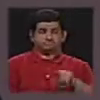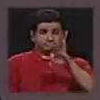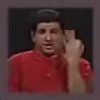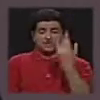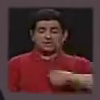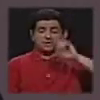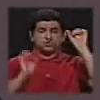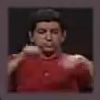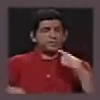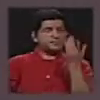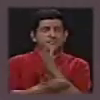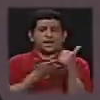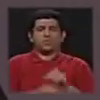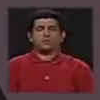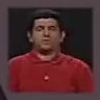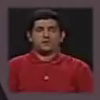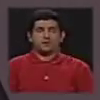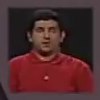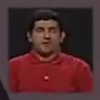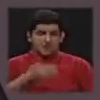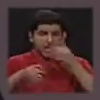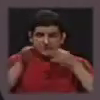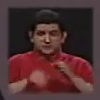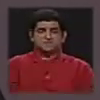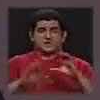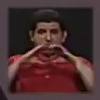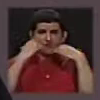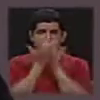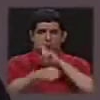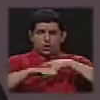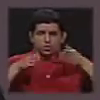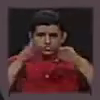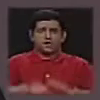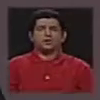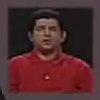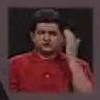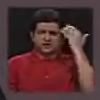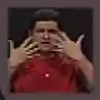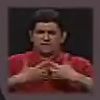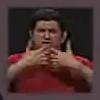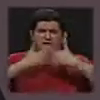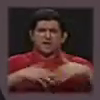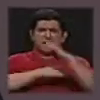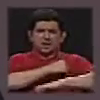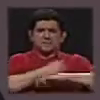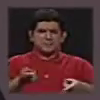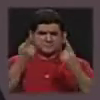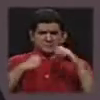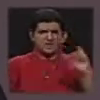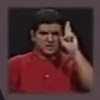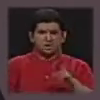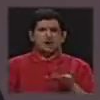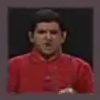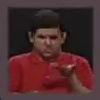que podemos citar algunas, digamos, esta misma que acabo de mencionar del CONAVI. Sabemos que hay empresas extranjeras también que vinieron a Costa Rica a hacer una